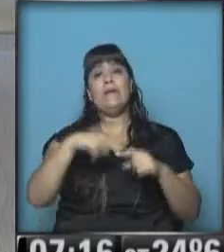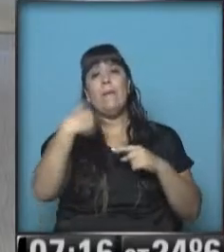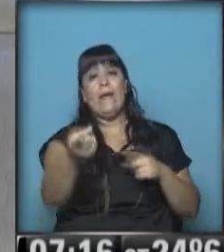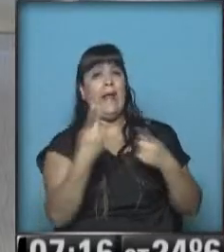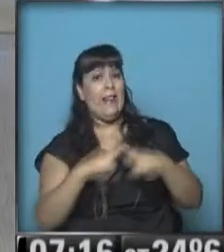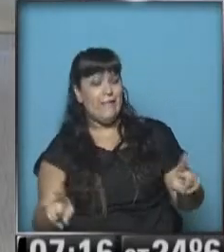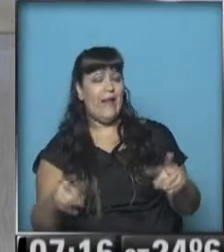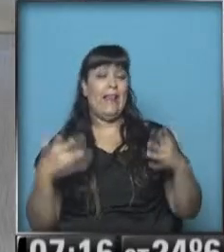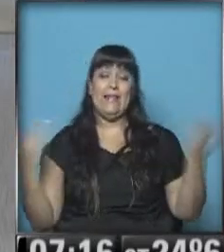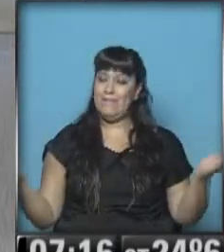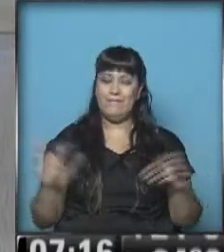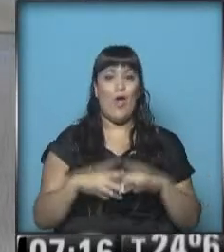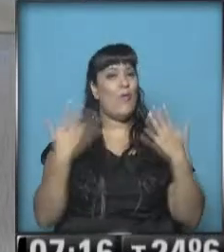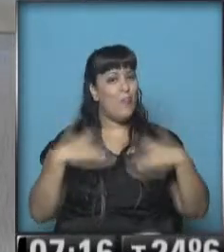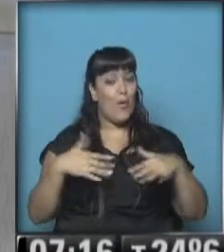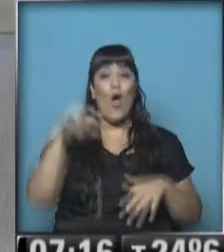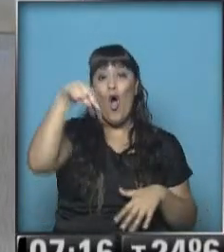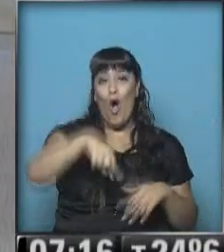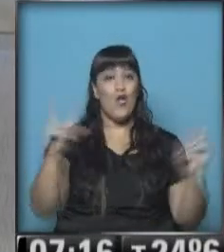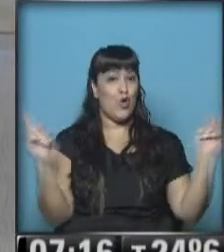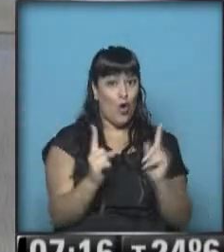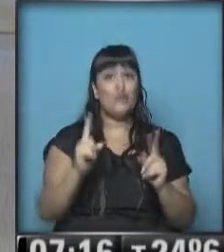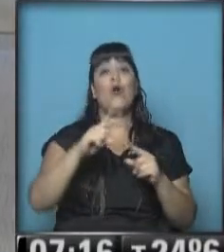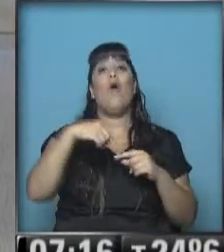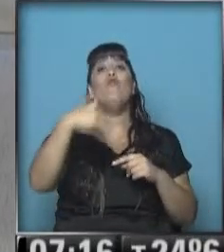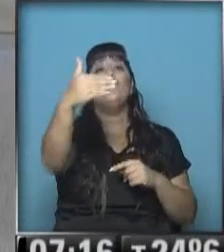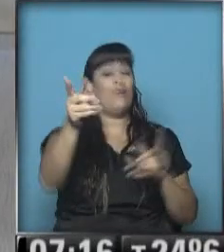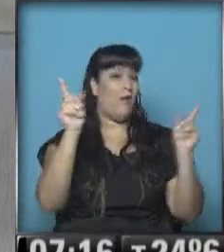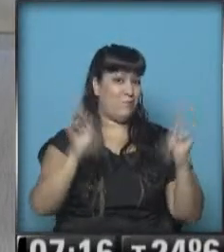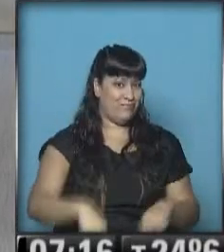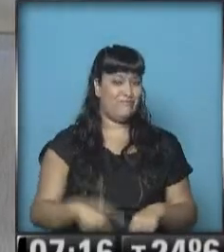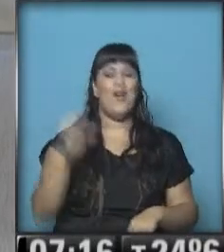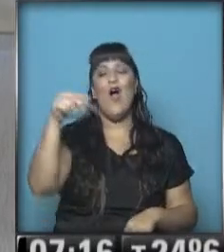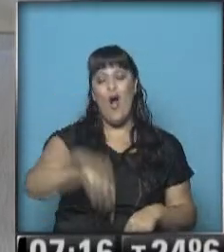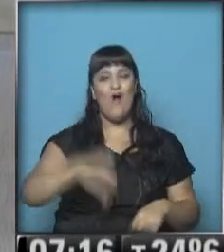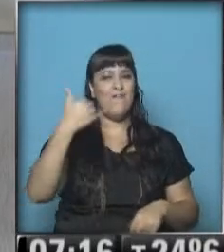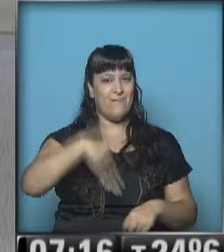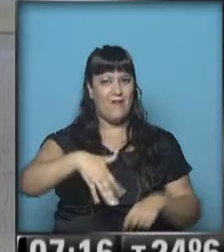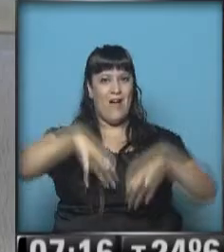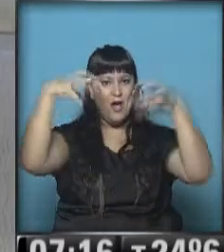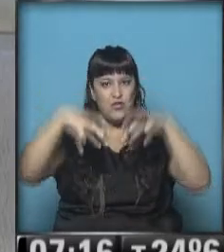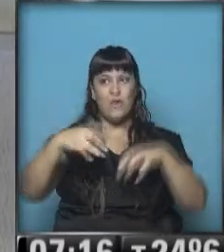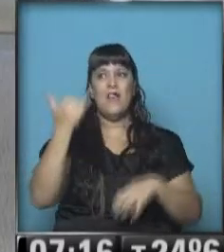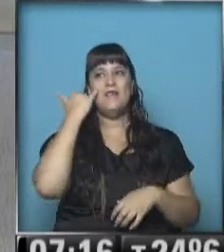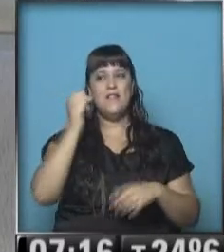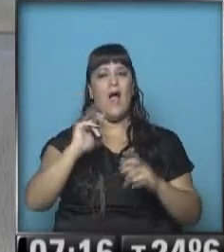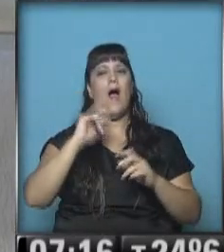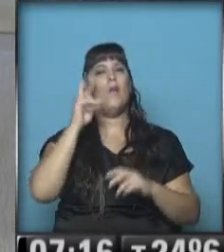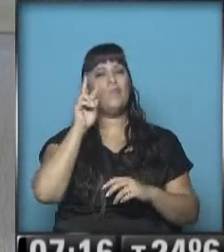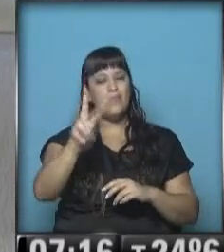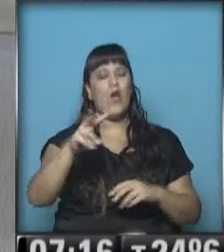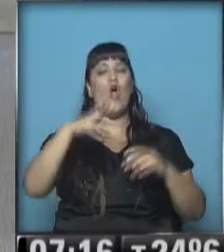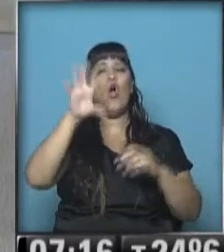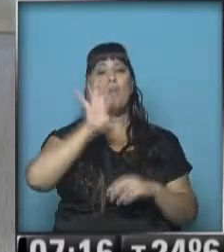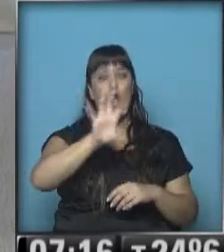que hoy es torneo corto, mañana vayas a ver. Bueno, hoy hay alerta, ya lo dijo Nadia. Ya vimos qué pasaba porque en la provincia ya